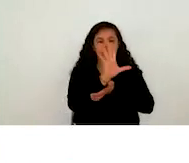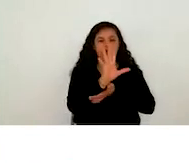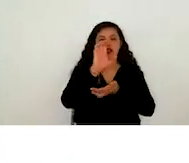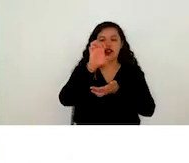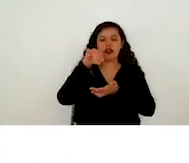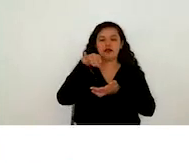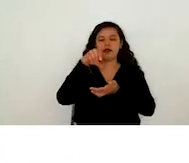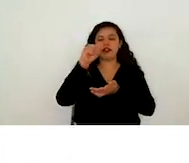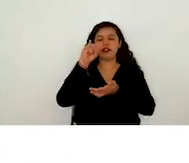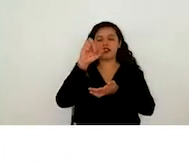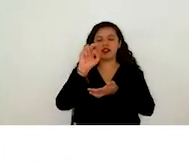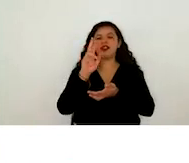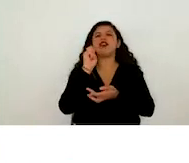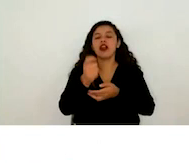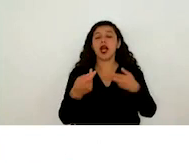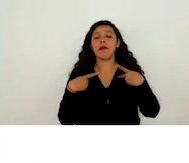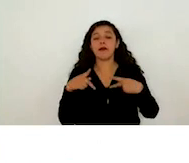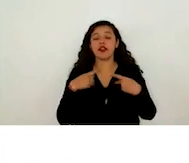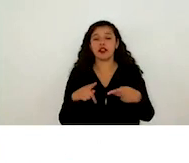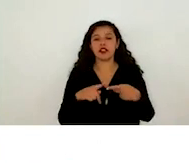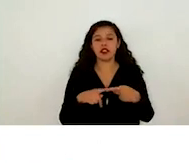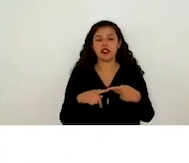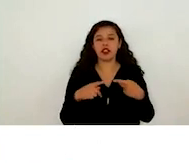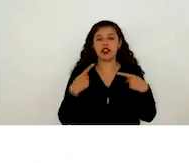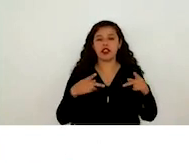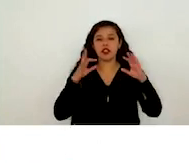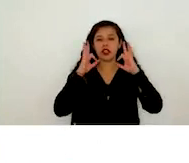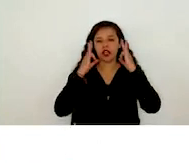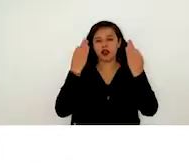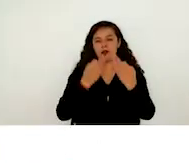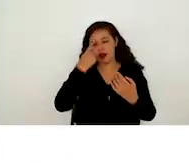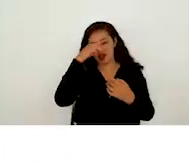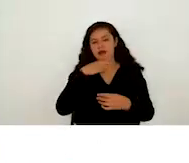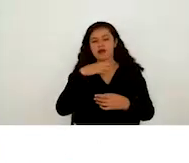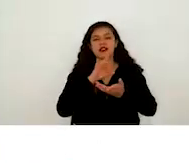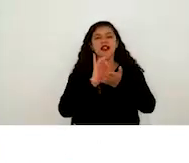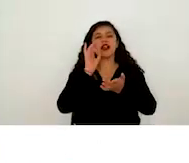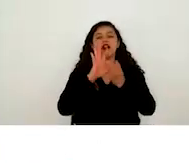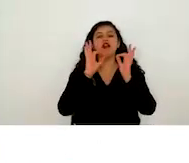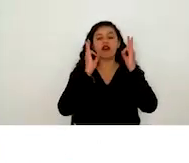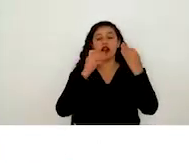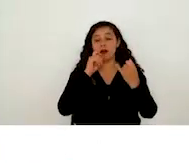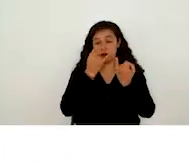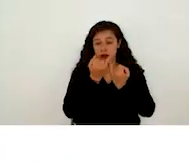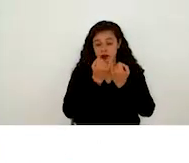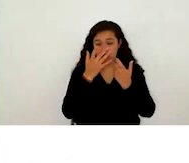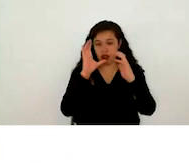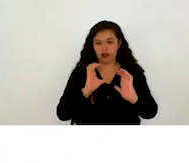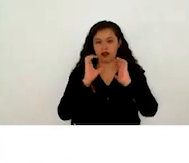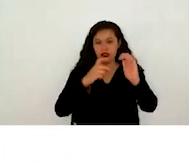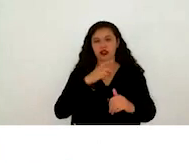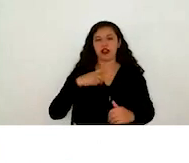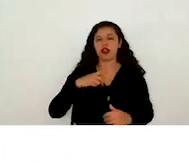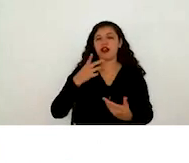es la persona que selecciona los símbolos para transmitir el mensaje pero que también hay que tener mucho cuidado con los